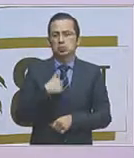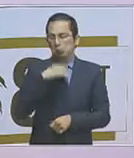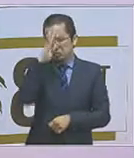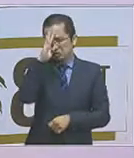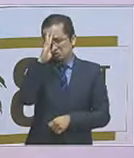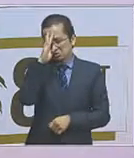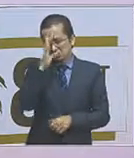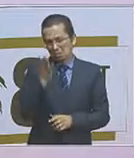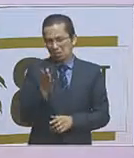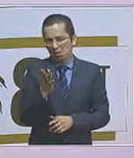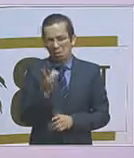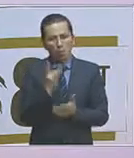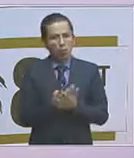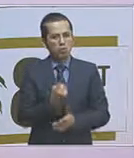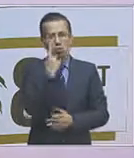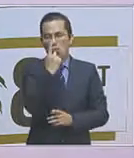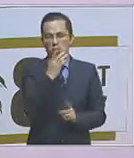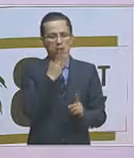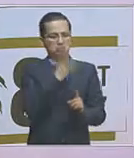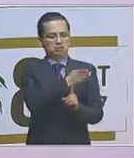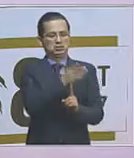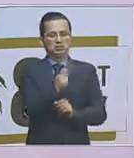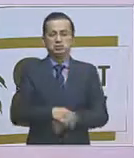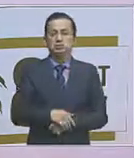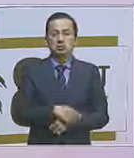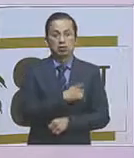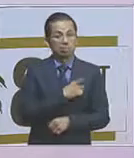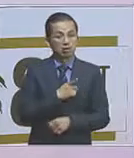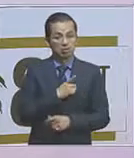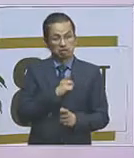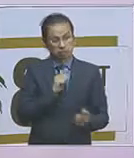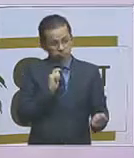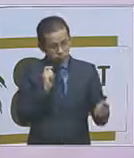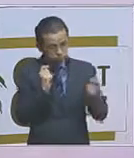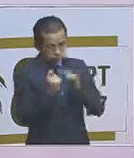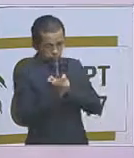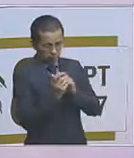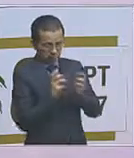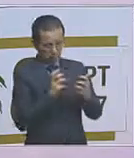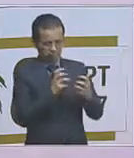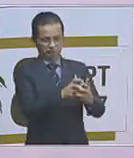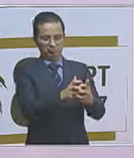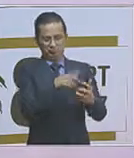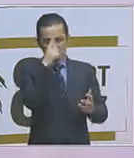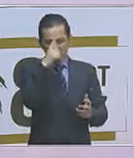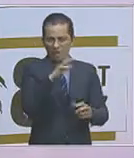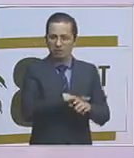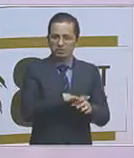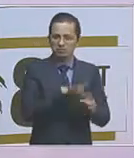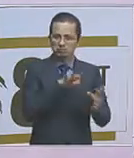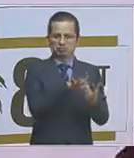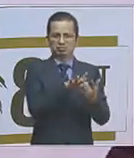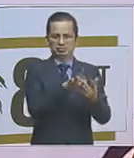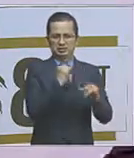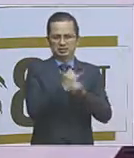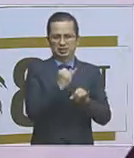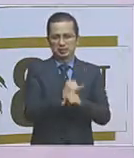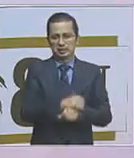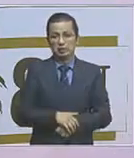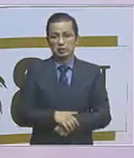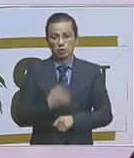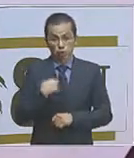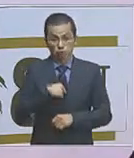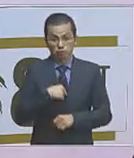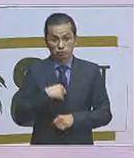opción y esa opción es adaptarnos a esta aceleración digital y no renunciar a nuestro libre